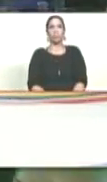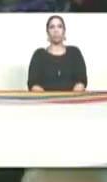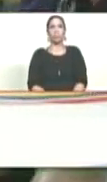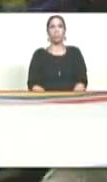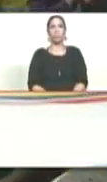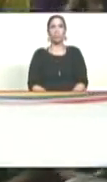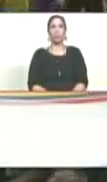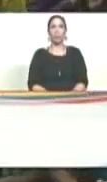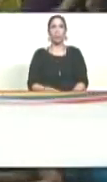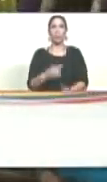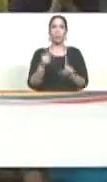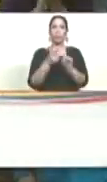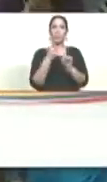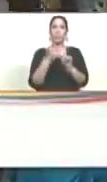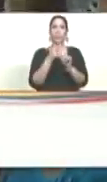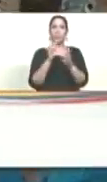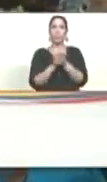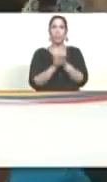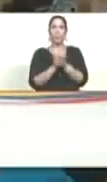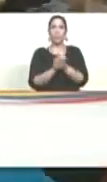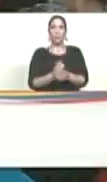Es lo primero, compañero.